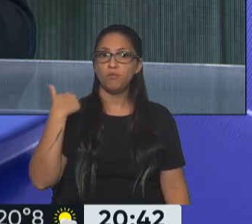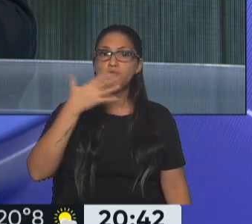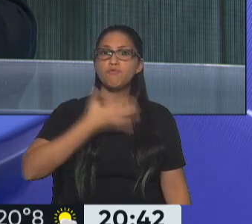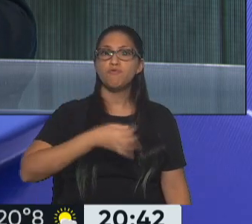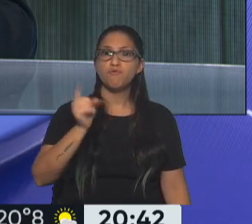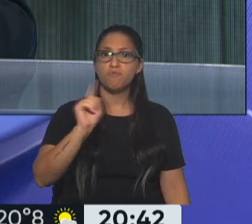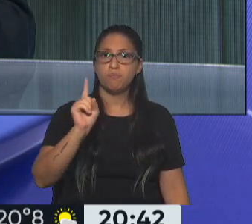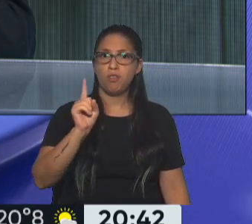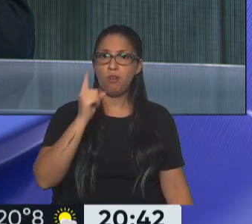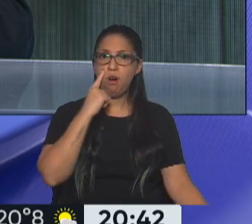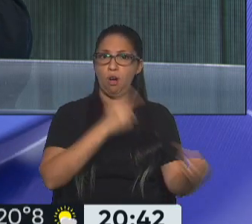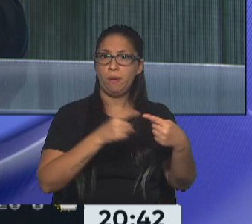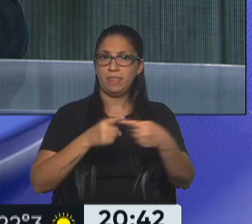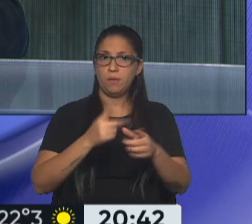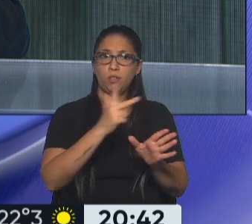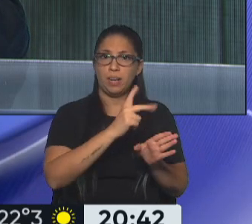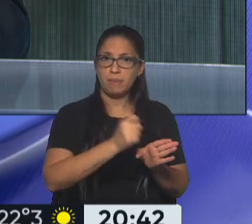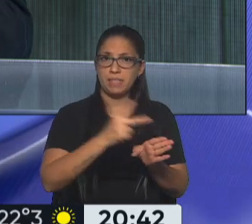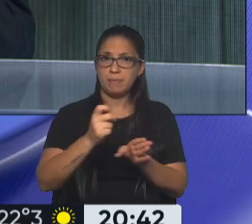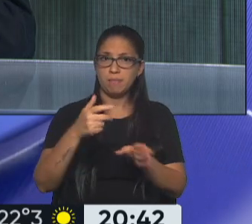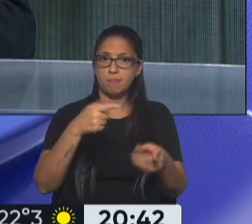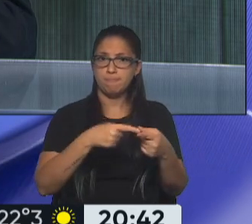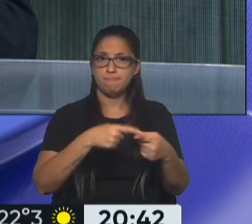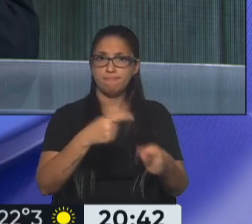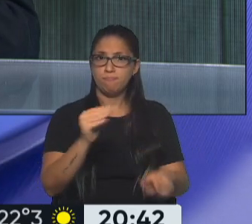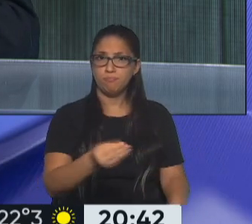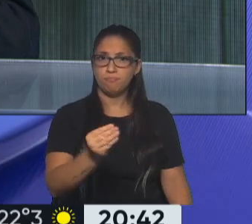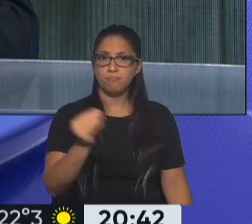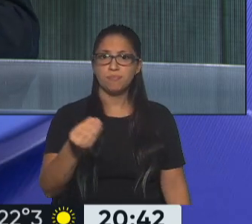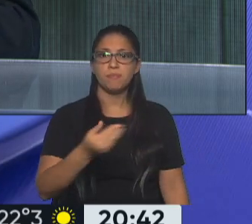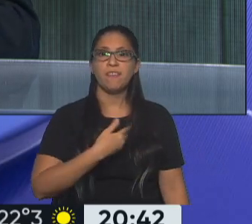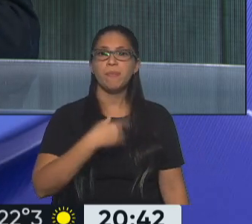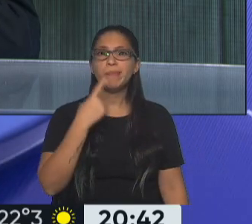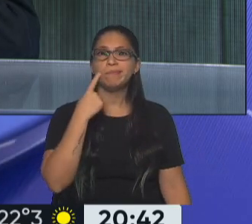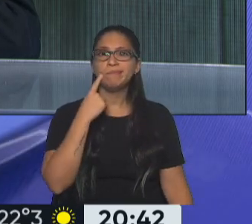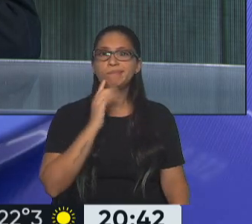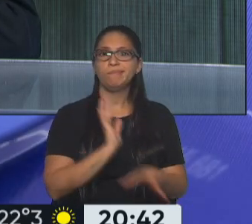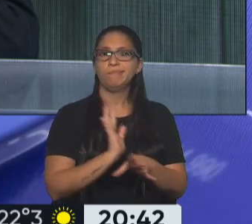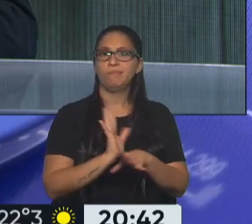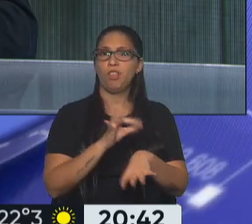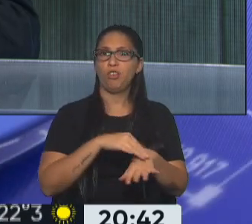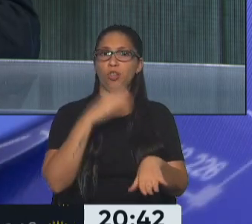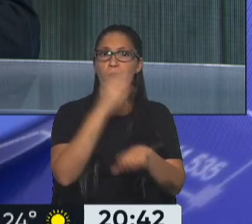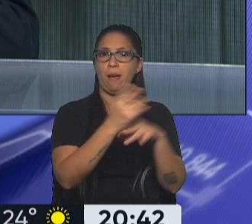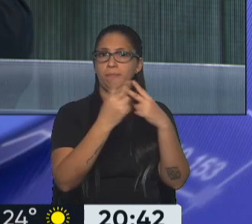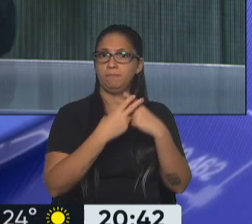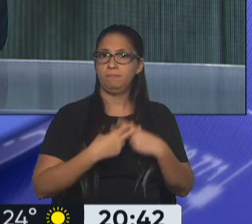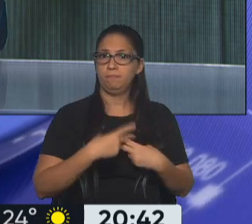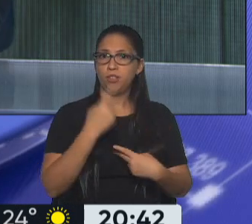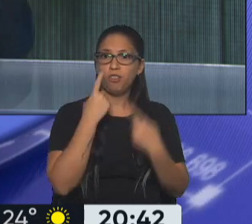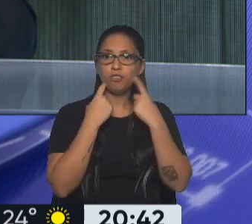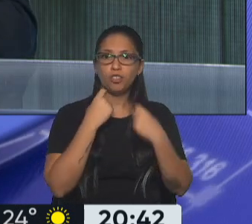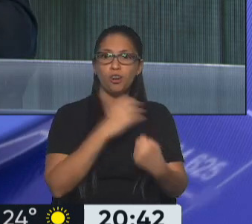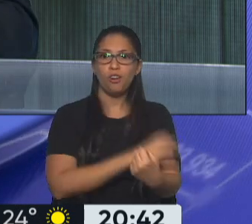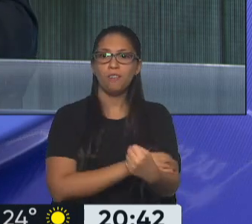metas trimestrales que se había fijado. El Fondo Monetario es una suerte de doctor al cual vos vas y te mide la presión y